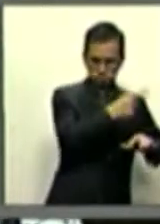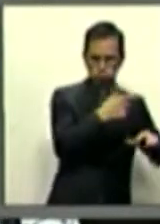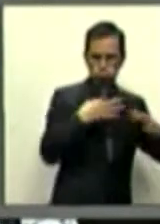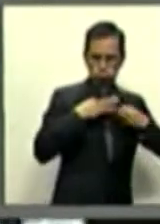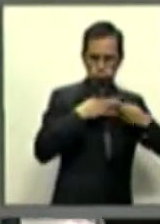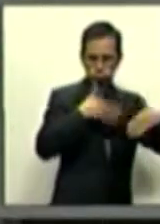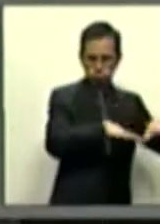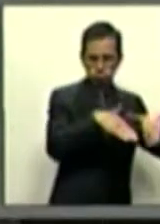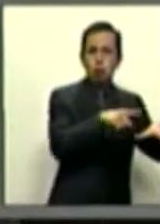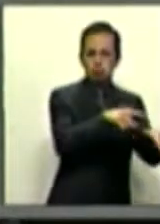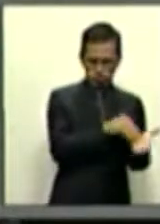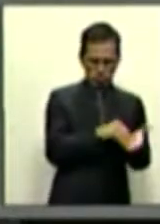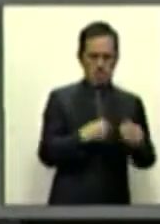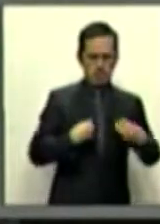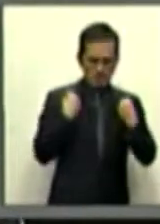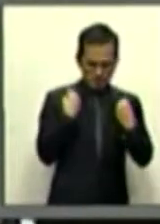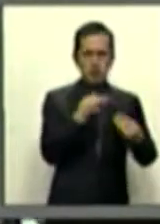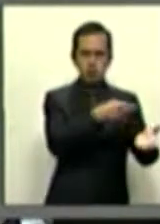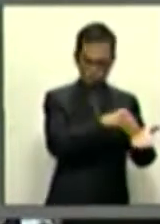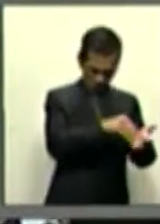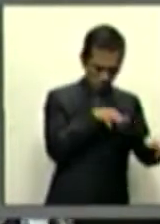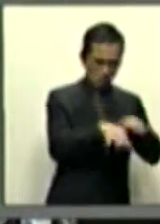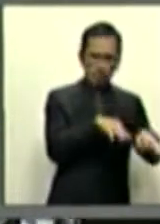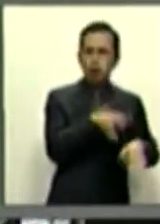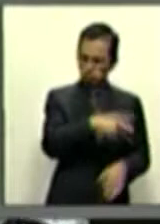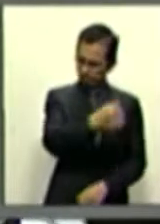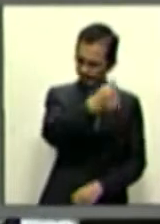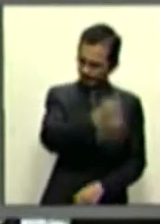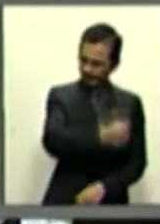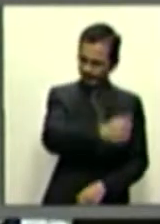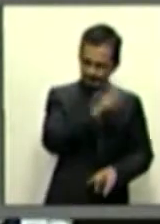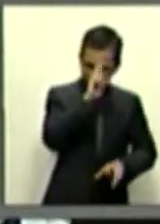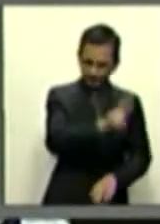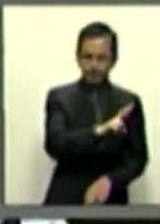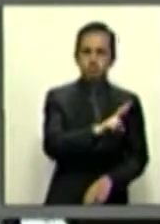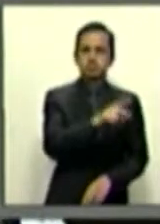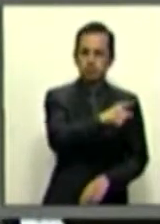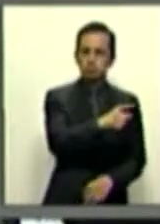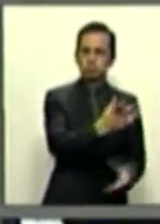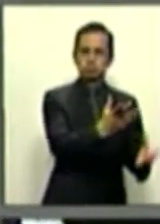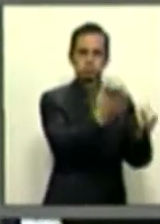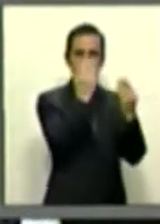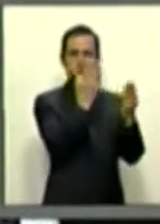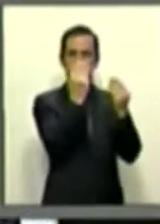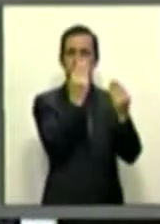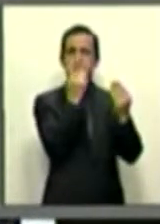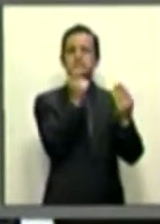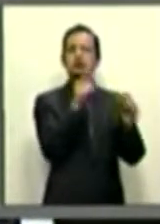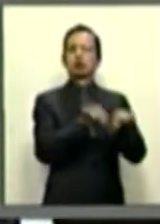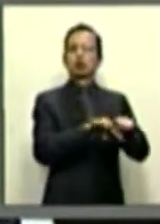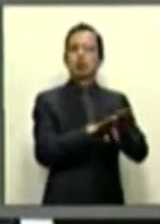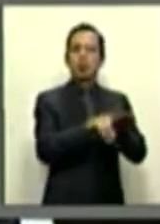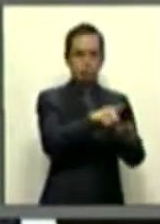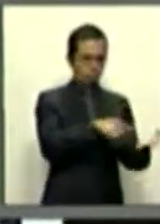sigue trabajando. Un saludo para ella y por lo que nos dejó de enseñanza al destapar las cloacas de esta ciudad